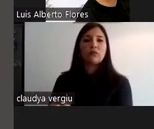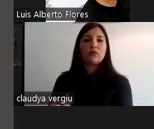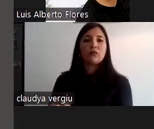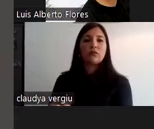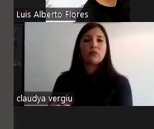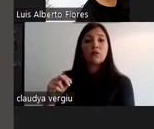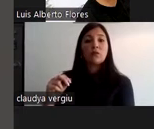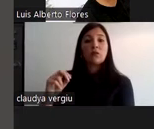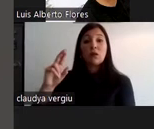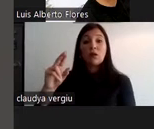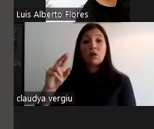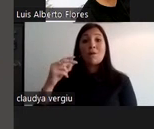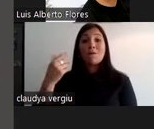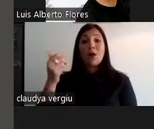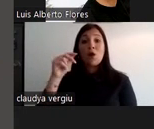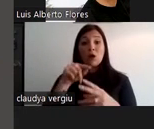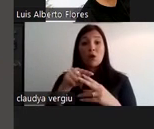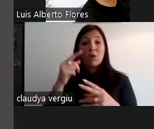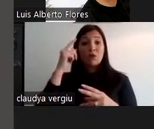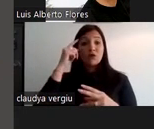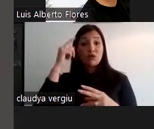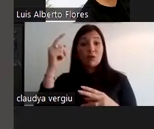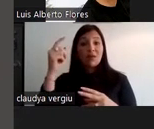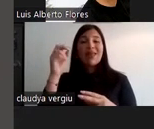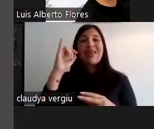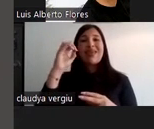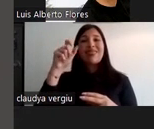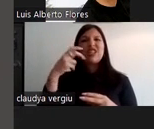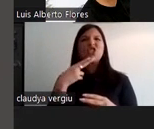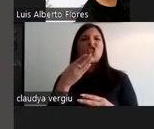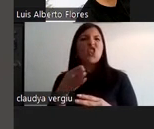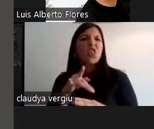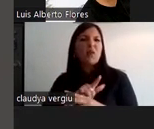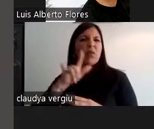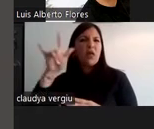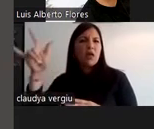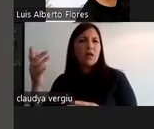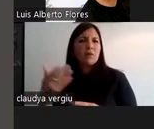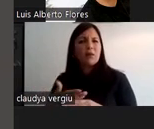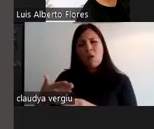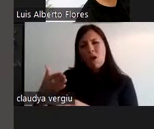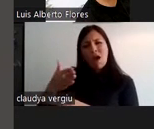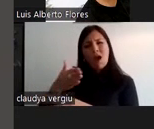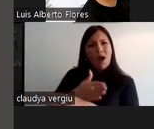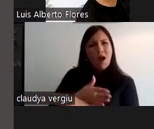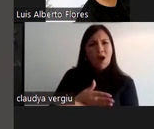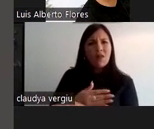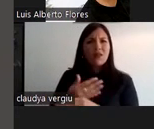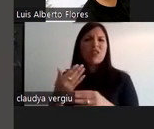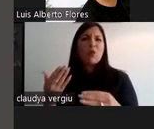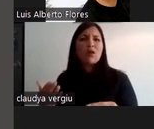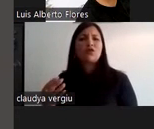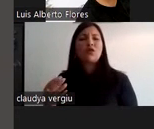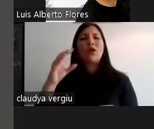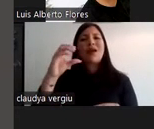familiar entonces bajo este contexto vamos a ver la intención de viaje pero previo vamos a ver cómo ha estado la característica Cómo